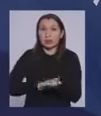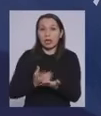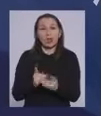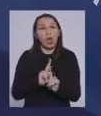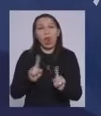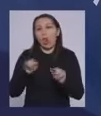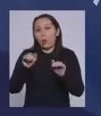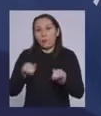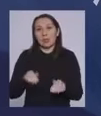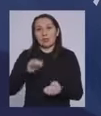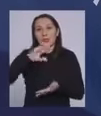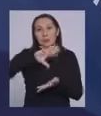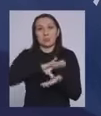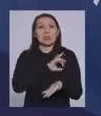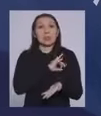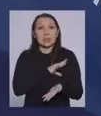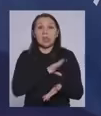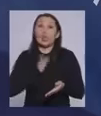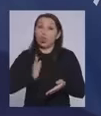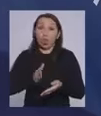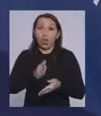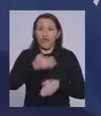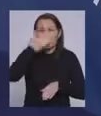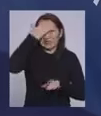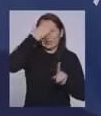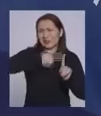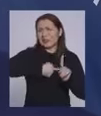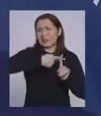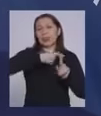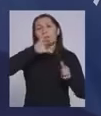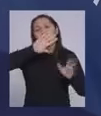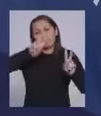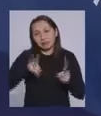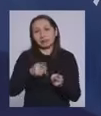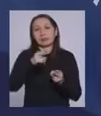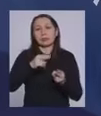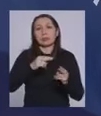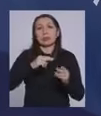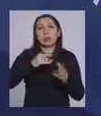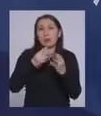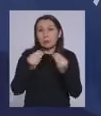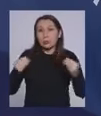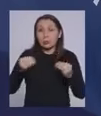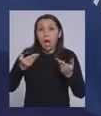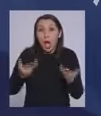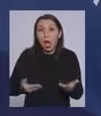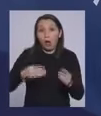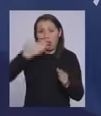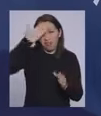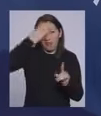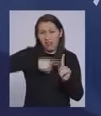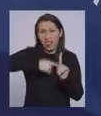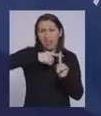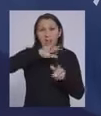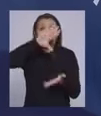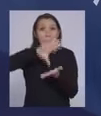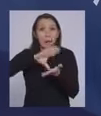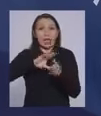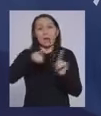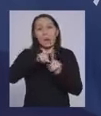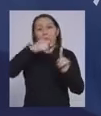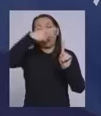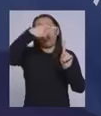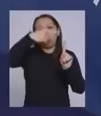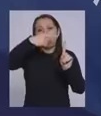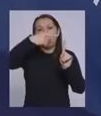pasa con nuestro país. El país sigue con fiebre, pero la cantidad de fiebre que tiene ahora